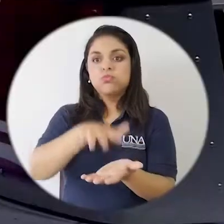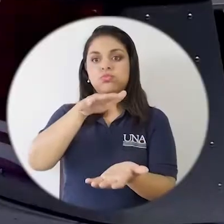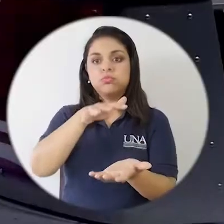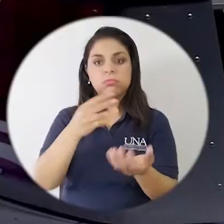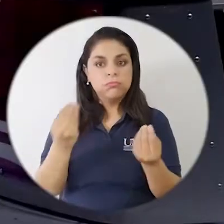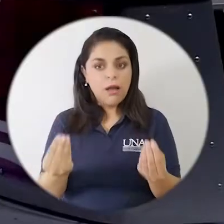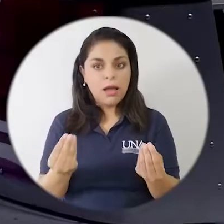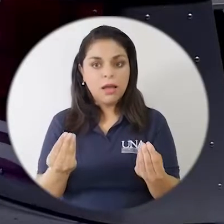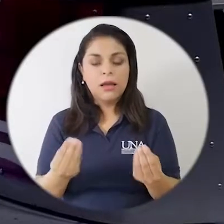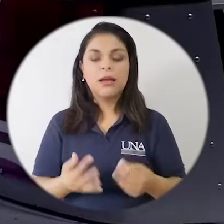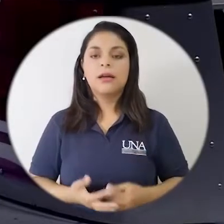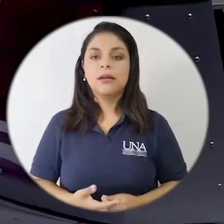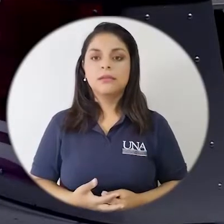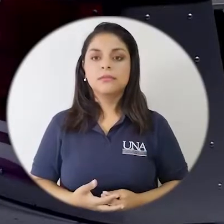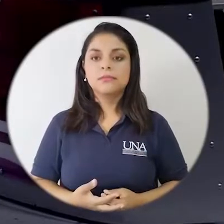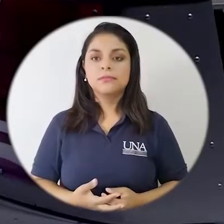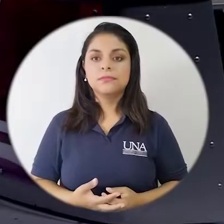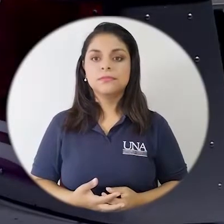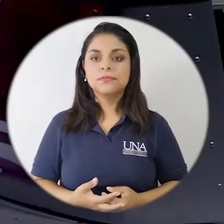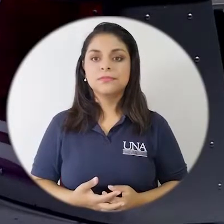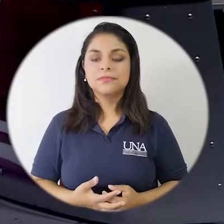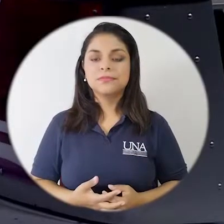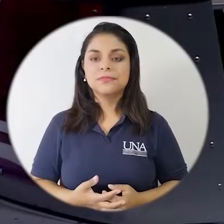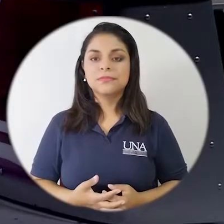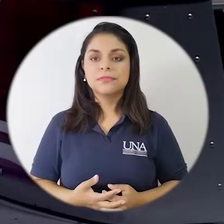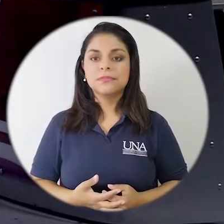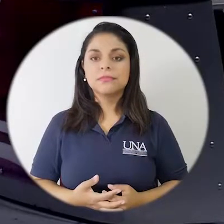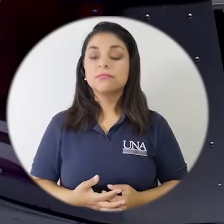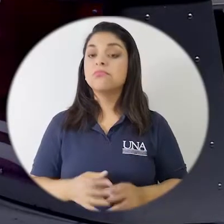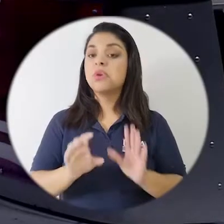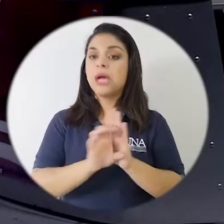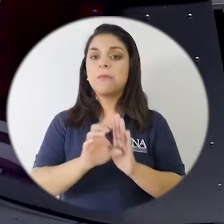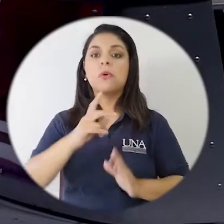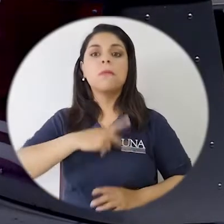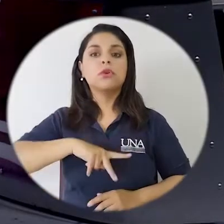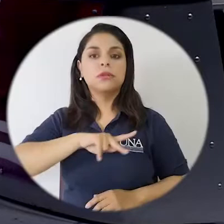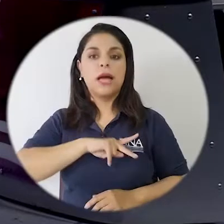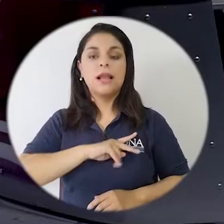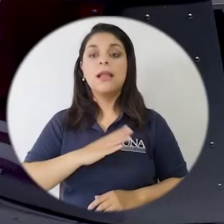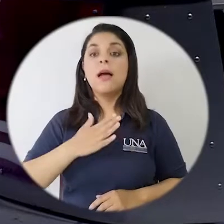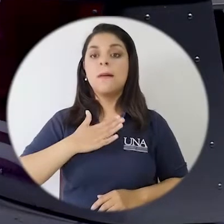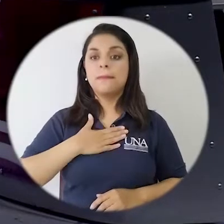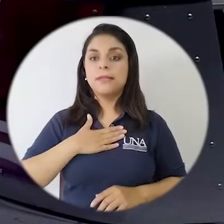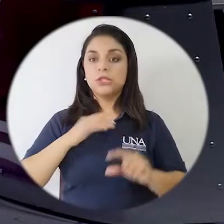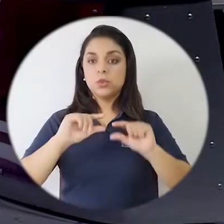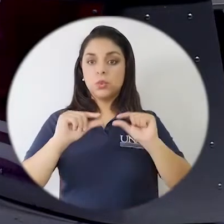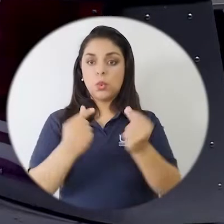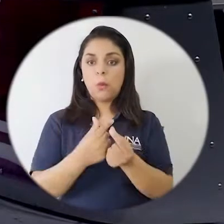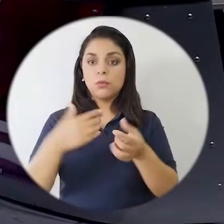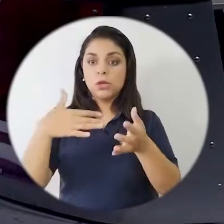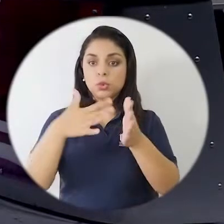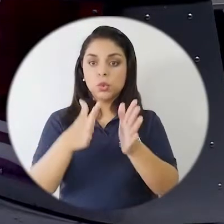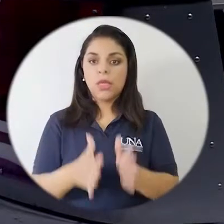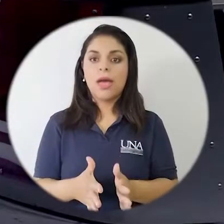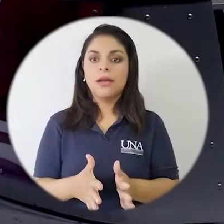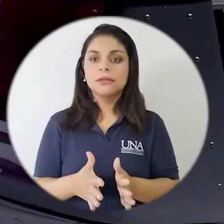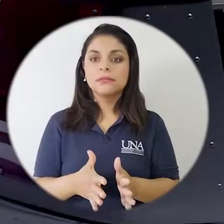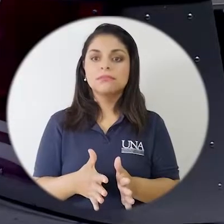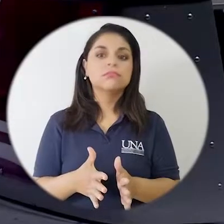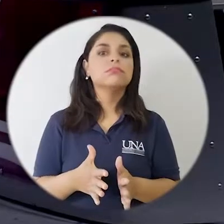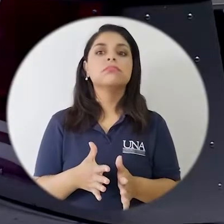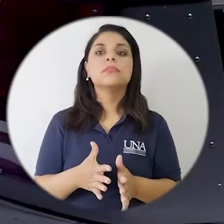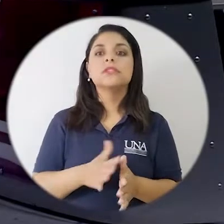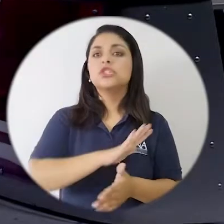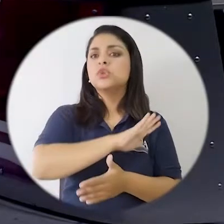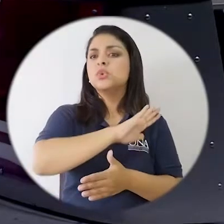claro, por supuesto. Aumentó. Sí. Y cito el caso personal, los grupos que yo tengo de estudiantes, tengo estudiantes de todas